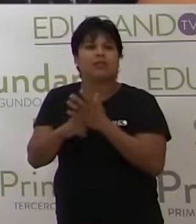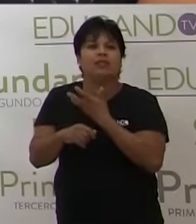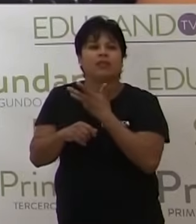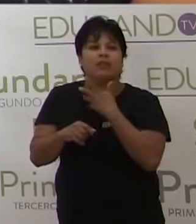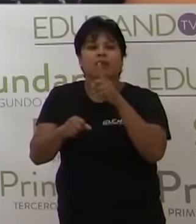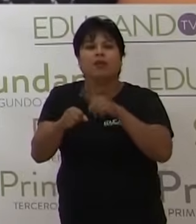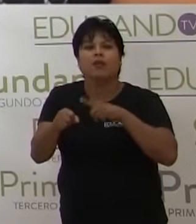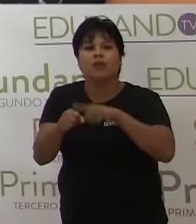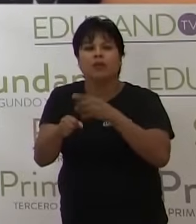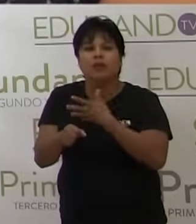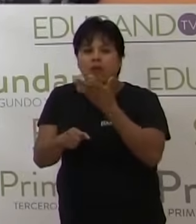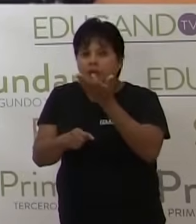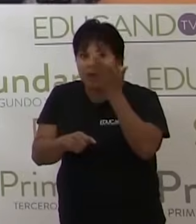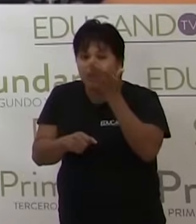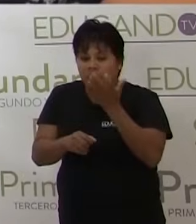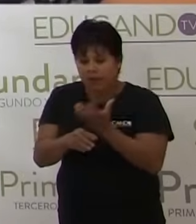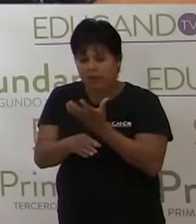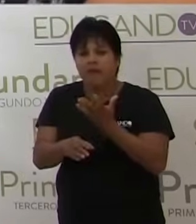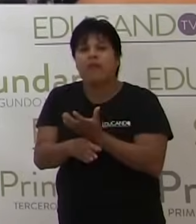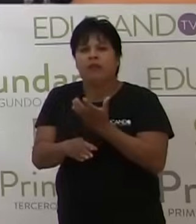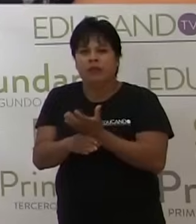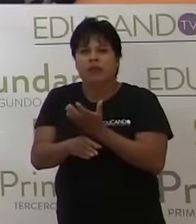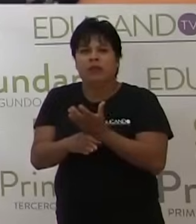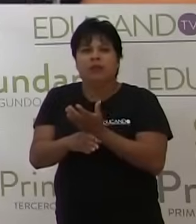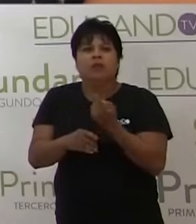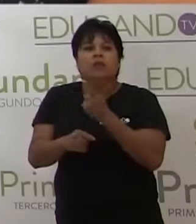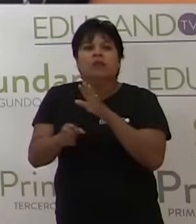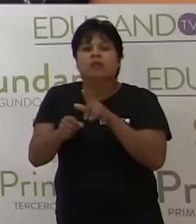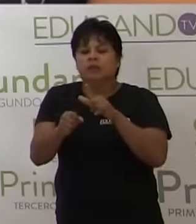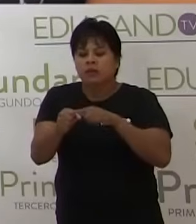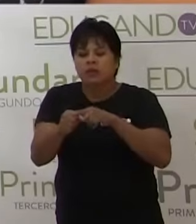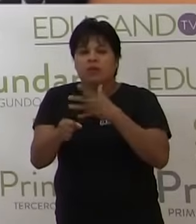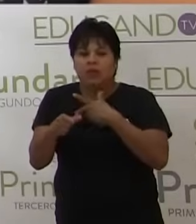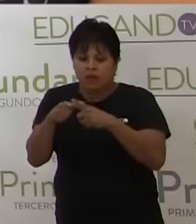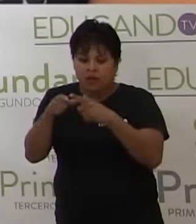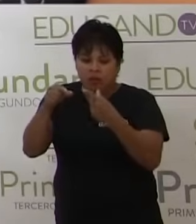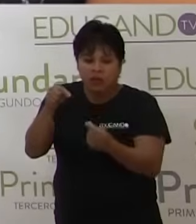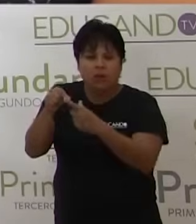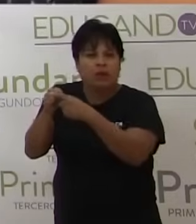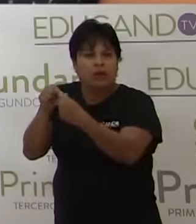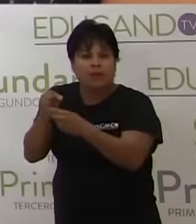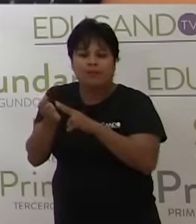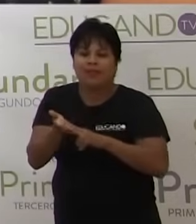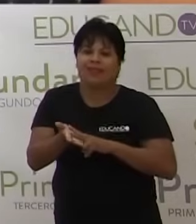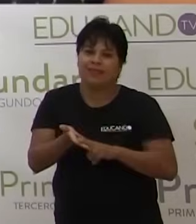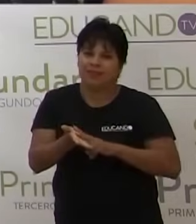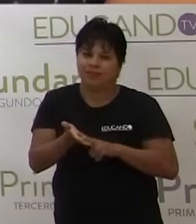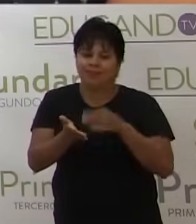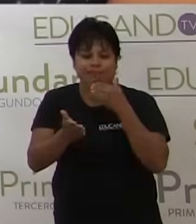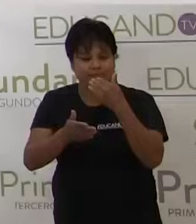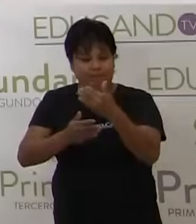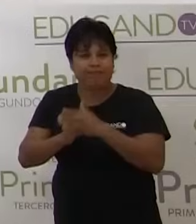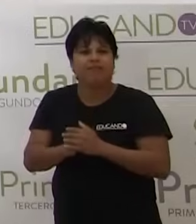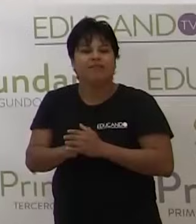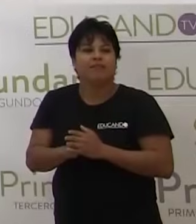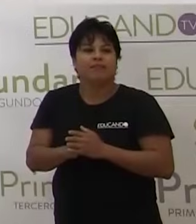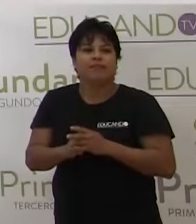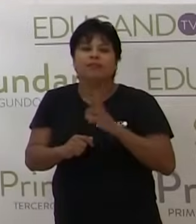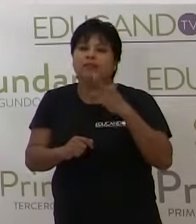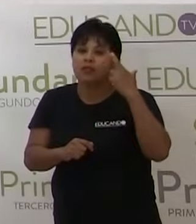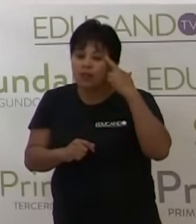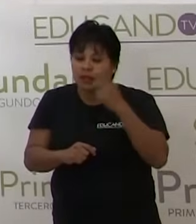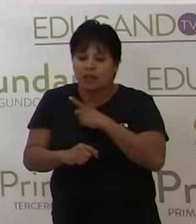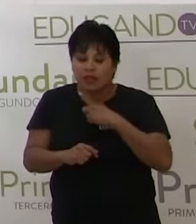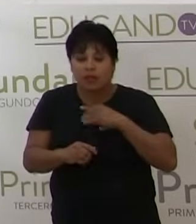tiene el flor café Qué color tienen las hojas verde Muy bien Acuérdate que